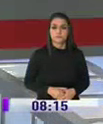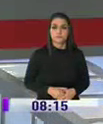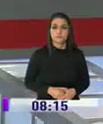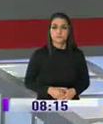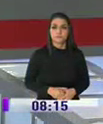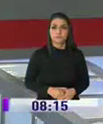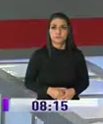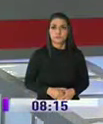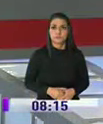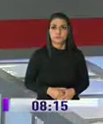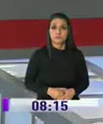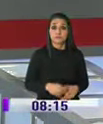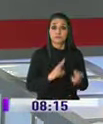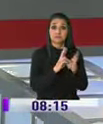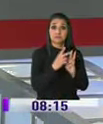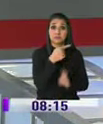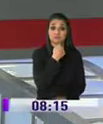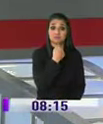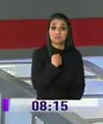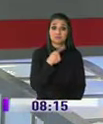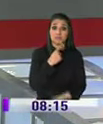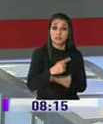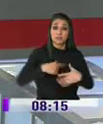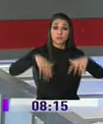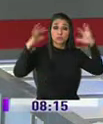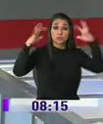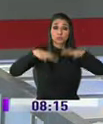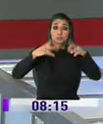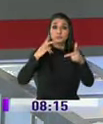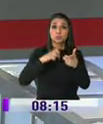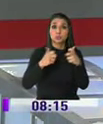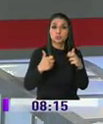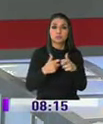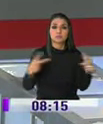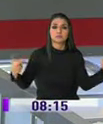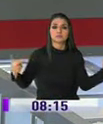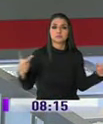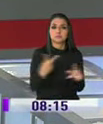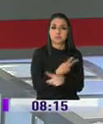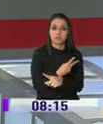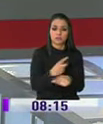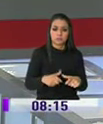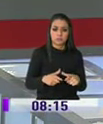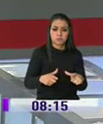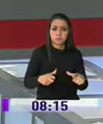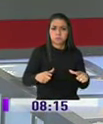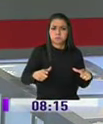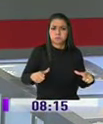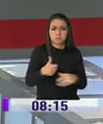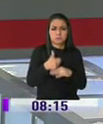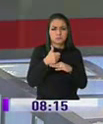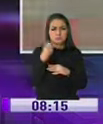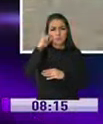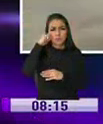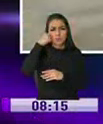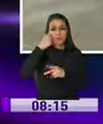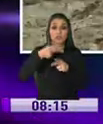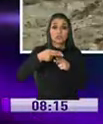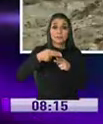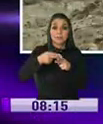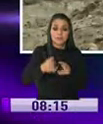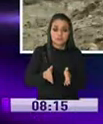lo que dice la vecina es verdad, con las lluvias el problema se va a hacer mucho más grande. Autoridades, les recordamos el nombre de la calle,